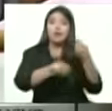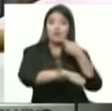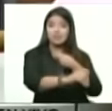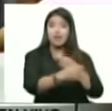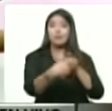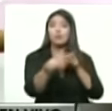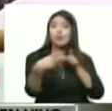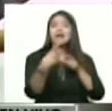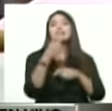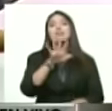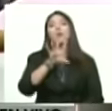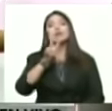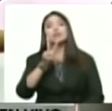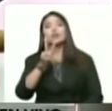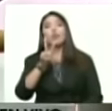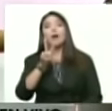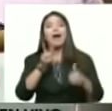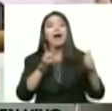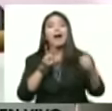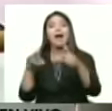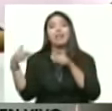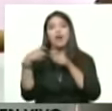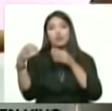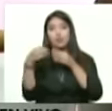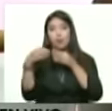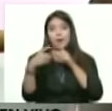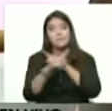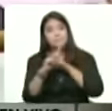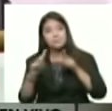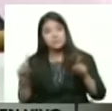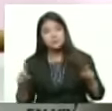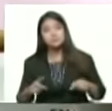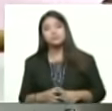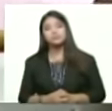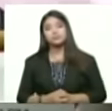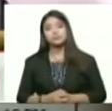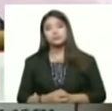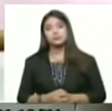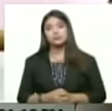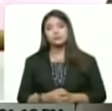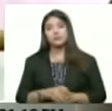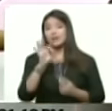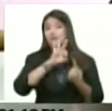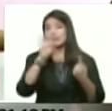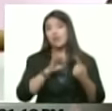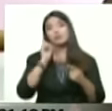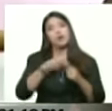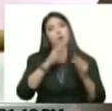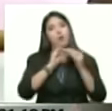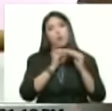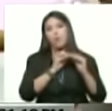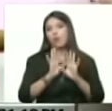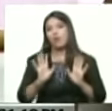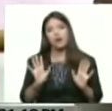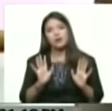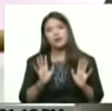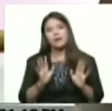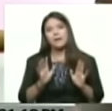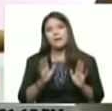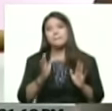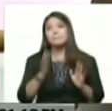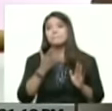a 52 bolívares por dólar. Entonces, obviamente, esa tasa pues habría que corregirla para hacer